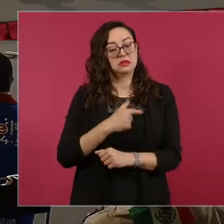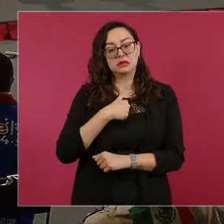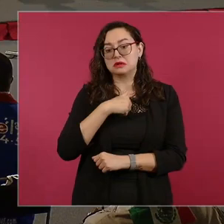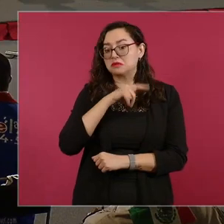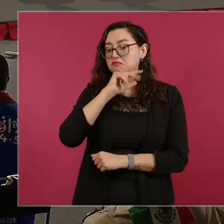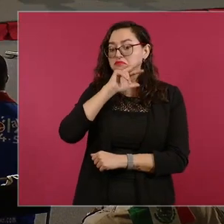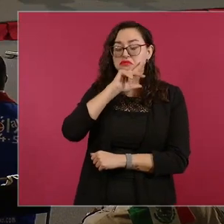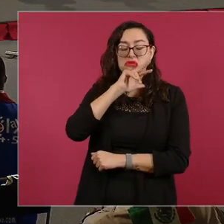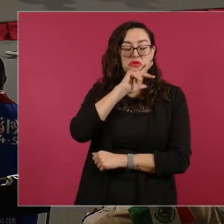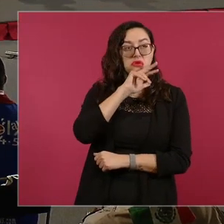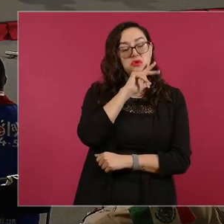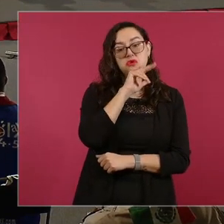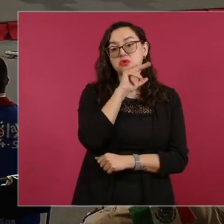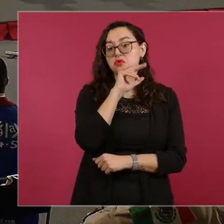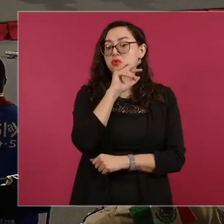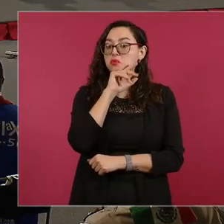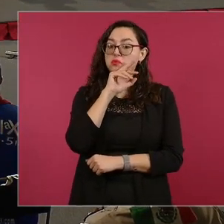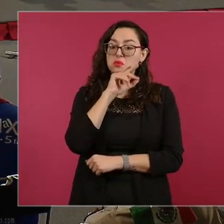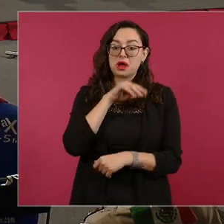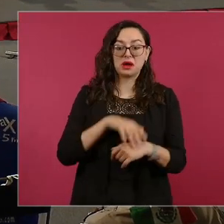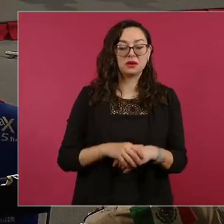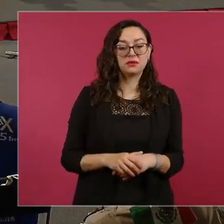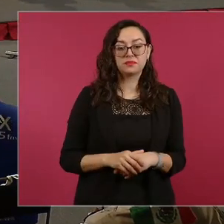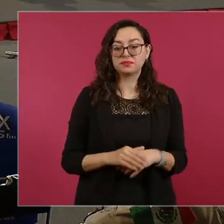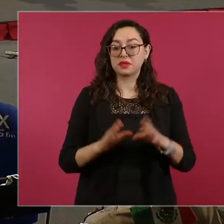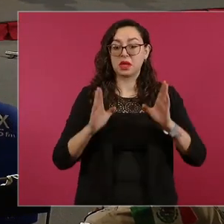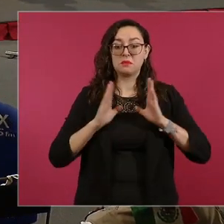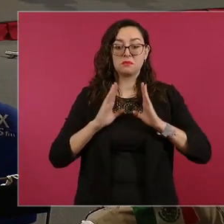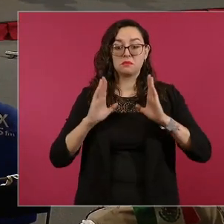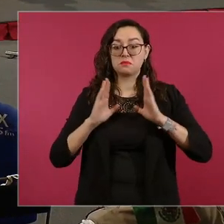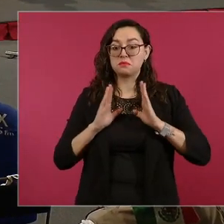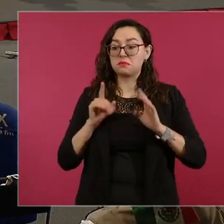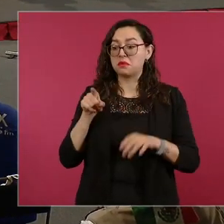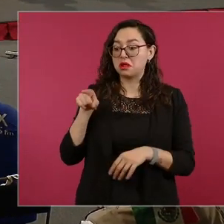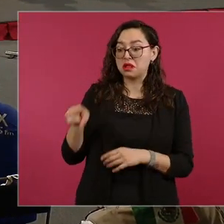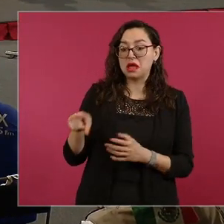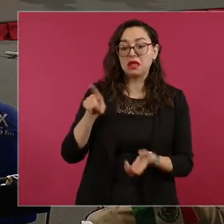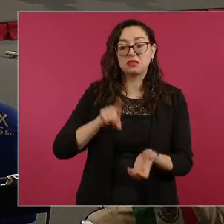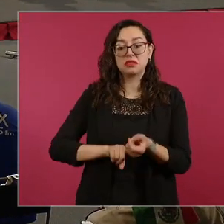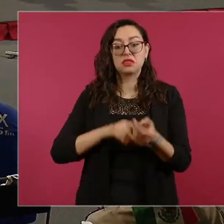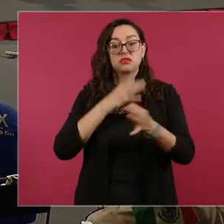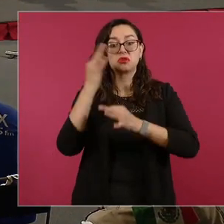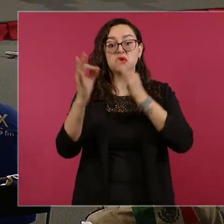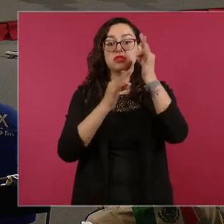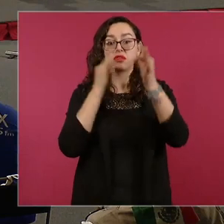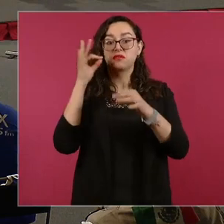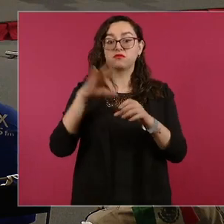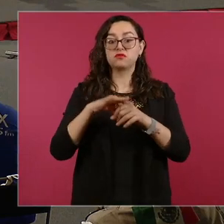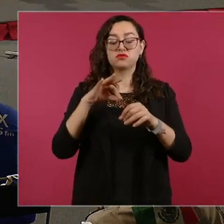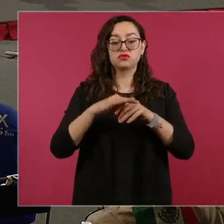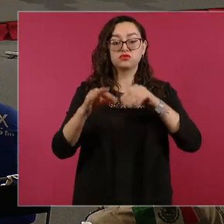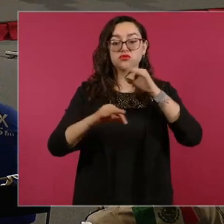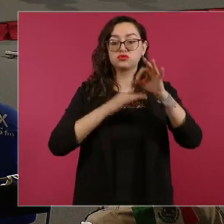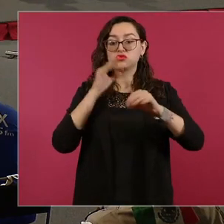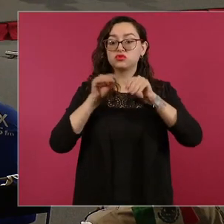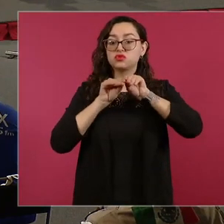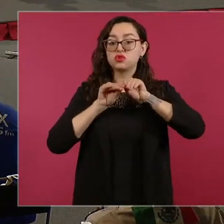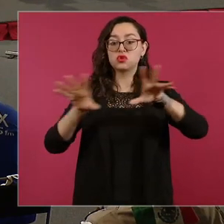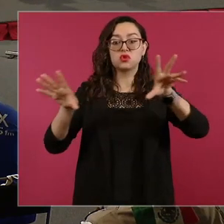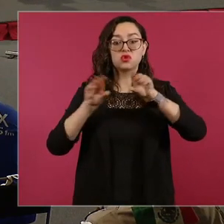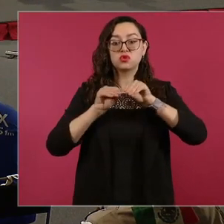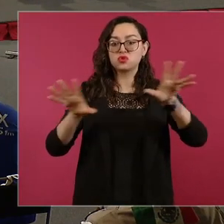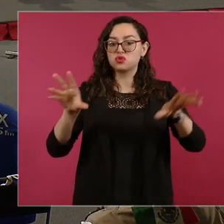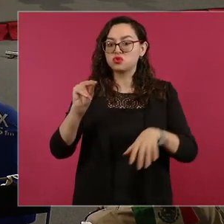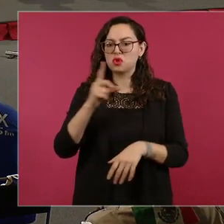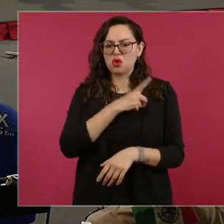muy preocupante, dice. Las Fuerzas Armadas no deben hacer política a favor de ningún partido candidato. O sea, le